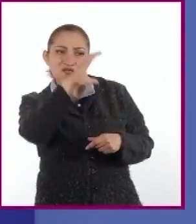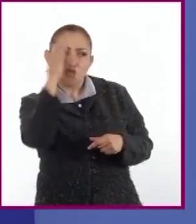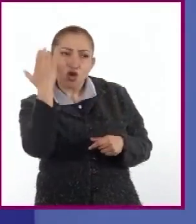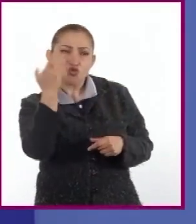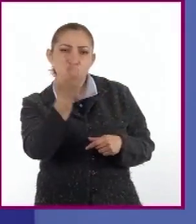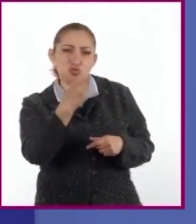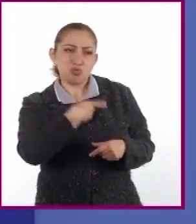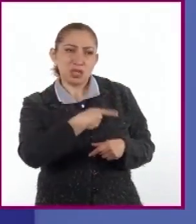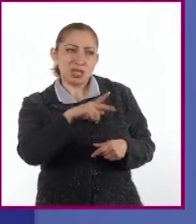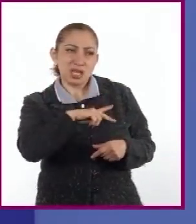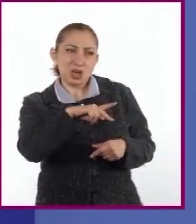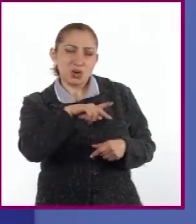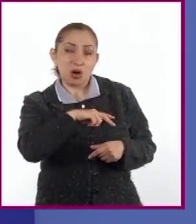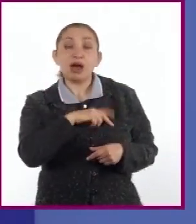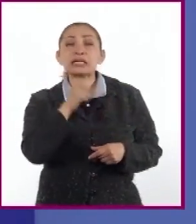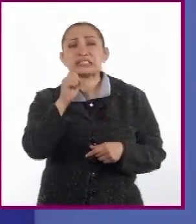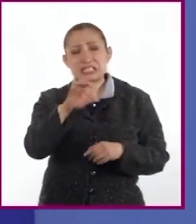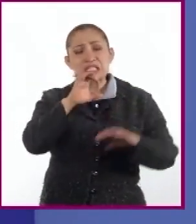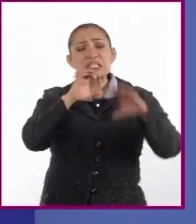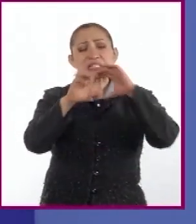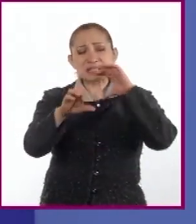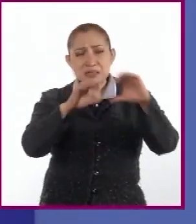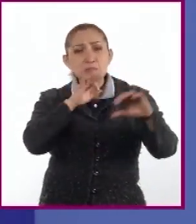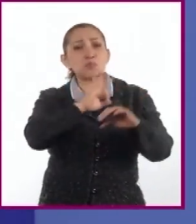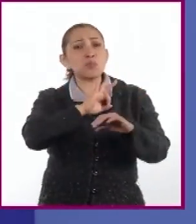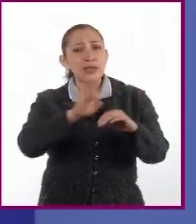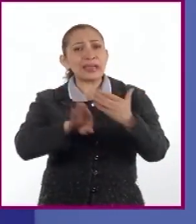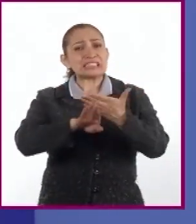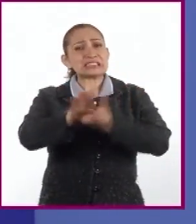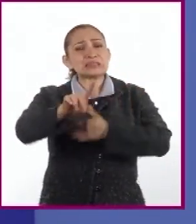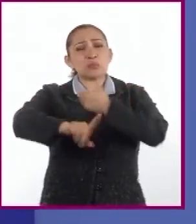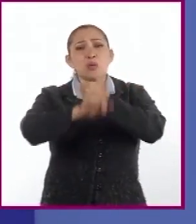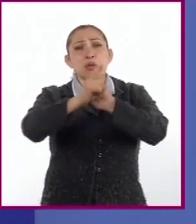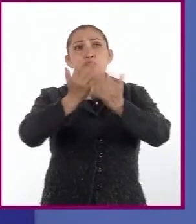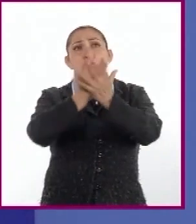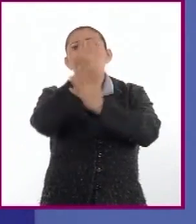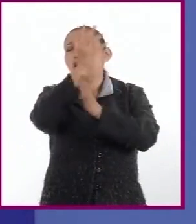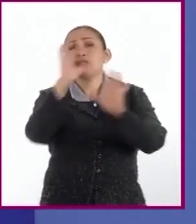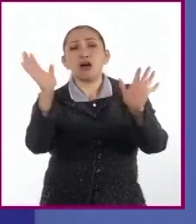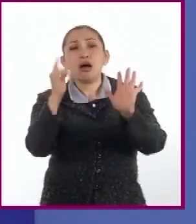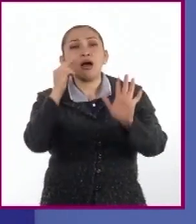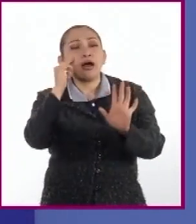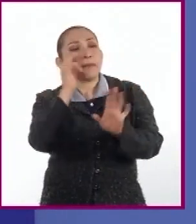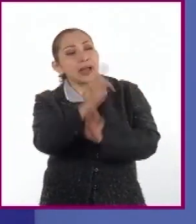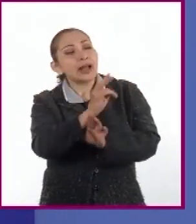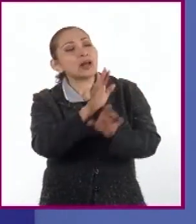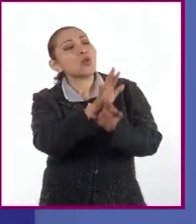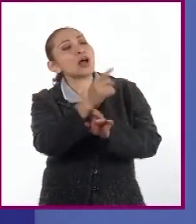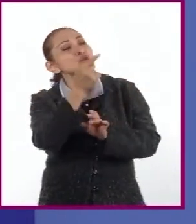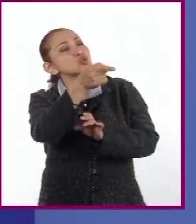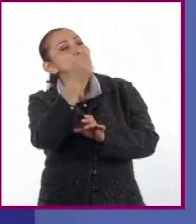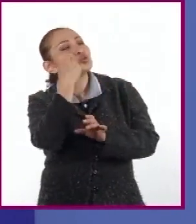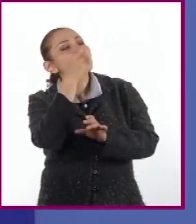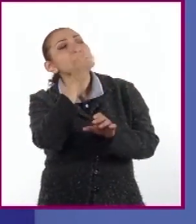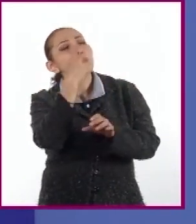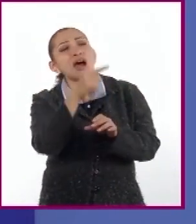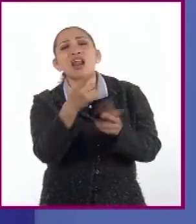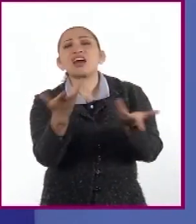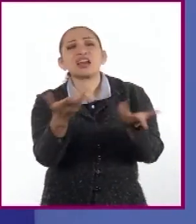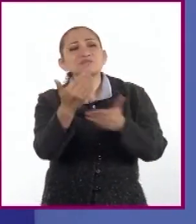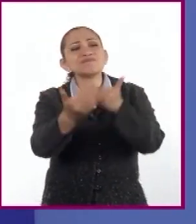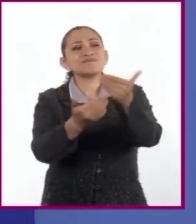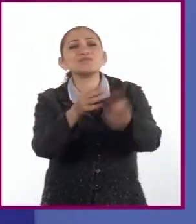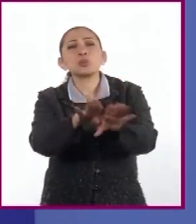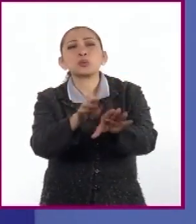es. Mediante el diálogo se puede evitar los conflictos. Ello nos permite identificar desde qué perspectiva retomamos la